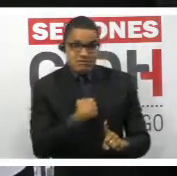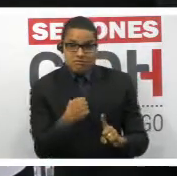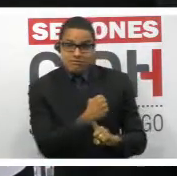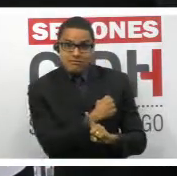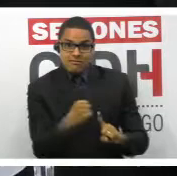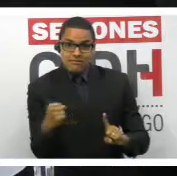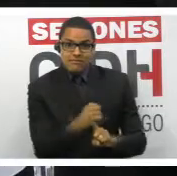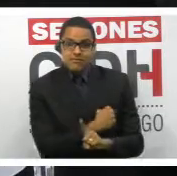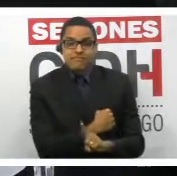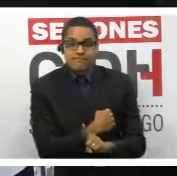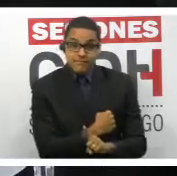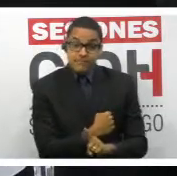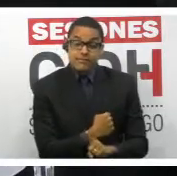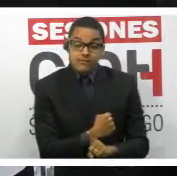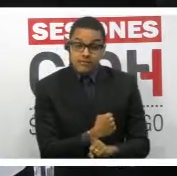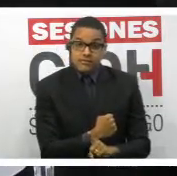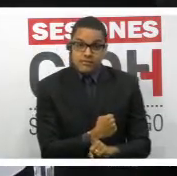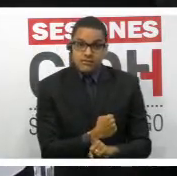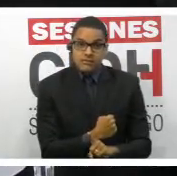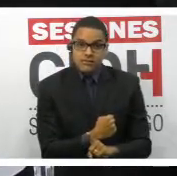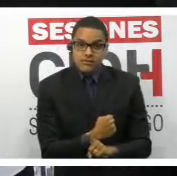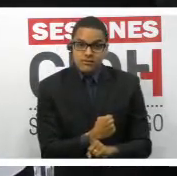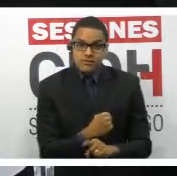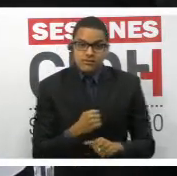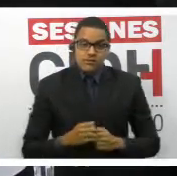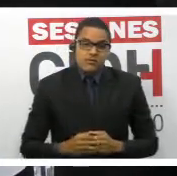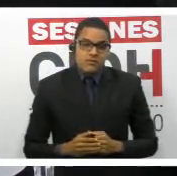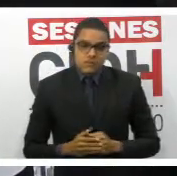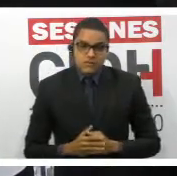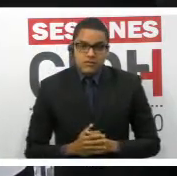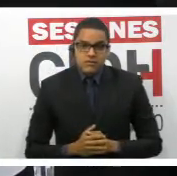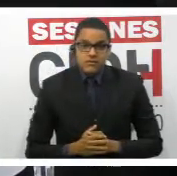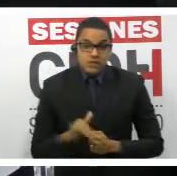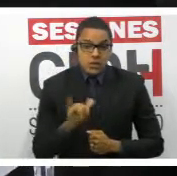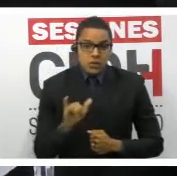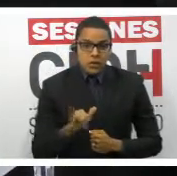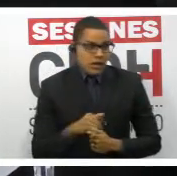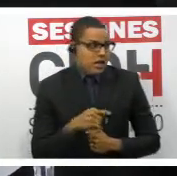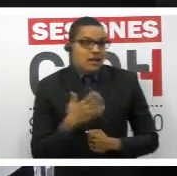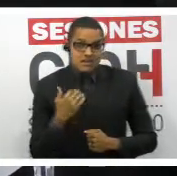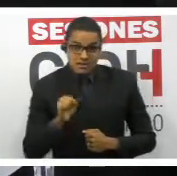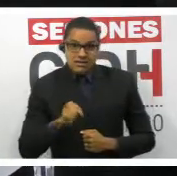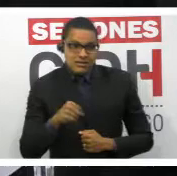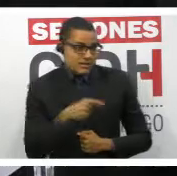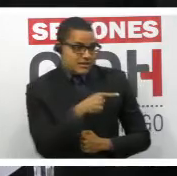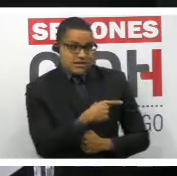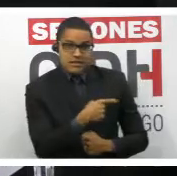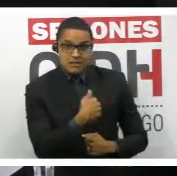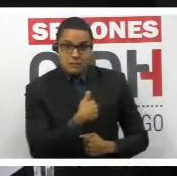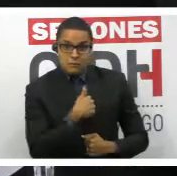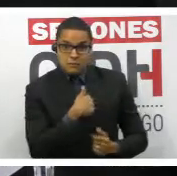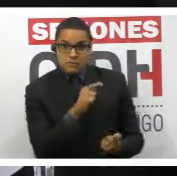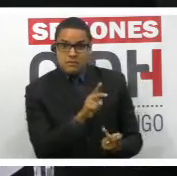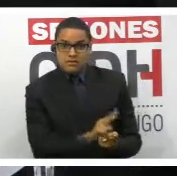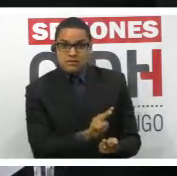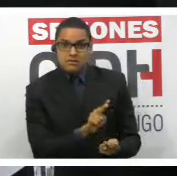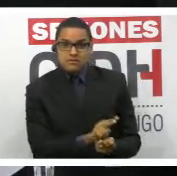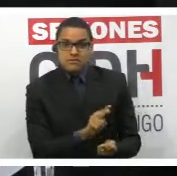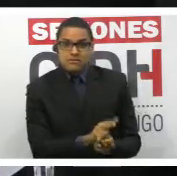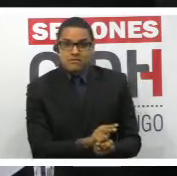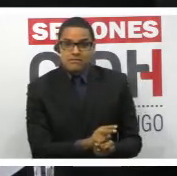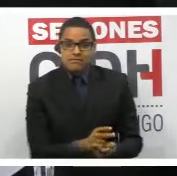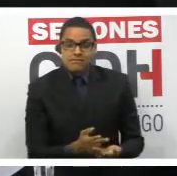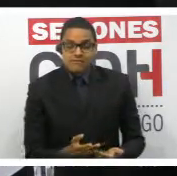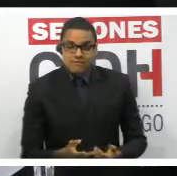y también e incluso en instancias de violación también nos preocupa que